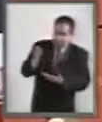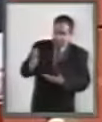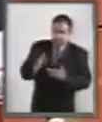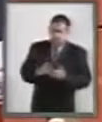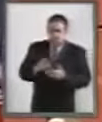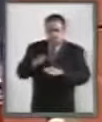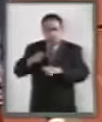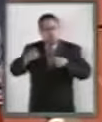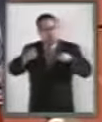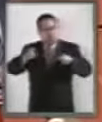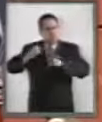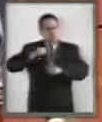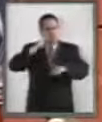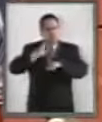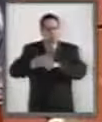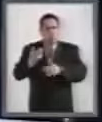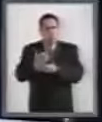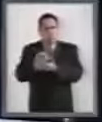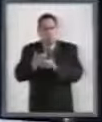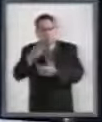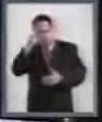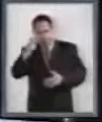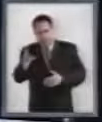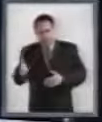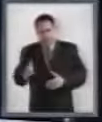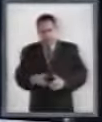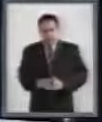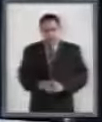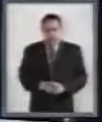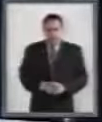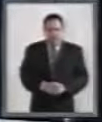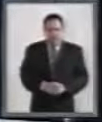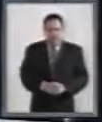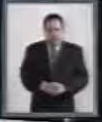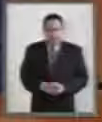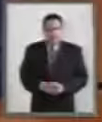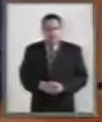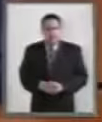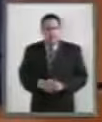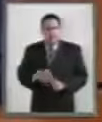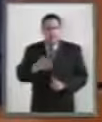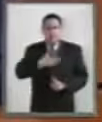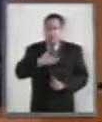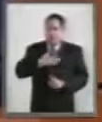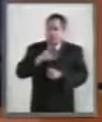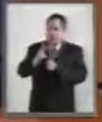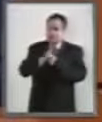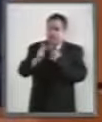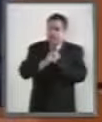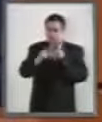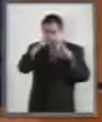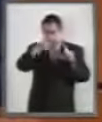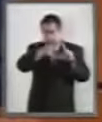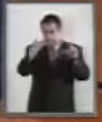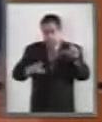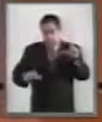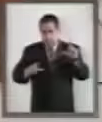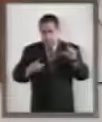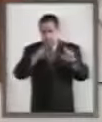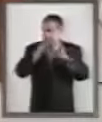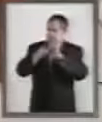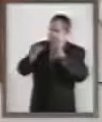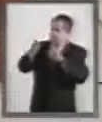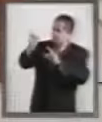la economía de México. La situación de nuestro país, y eso sí lo voy a excluir a usted